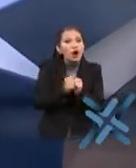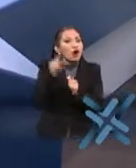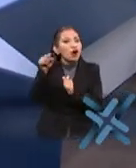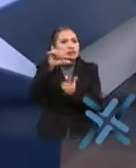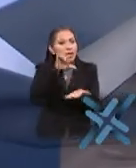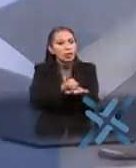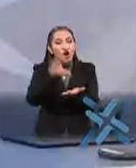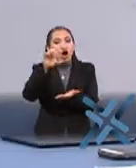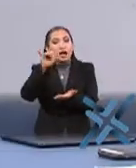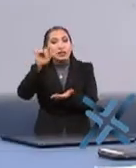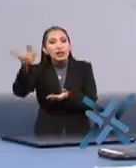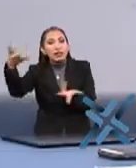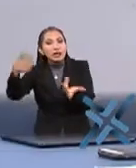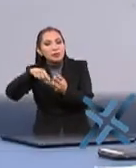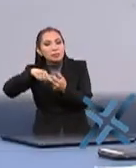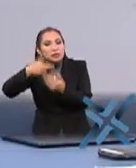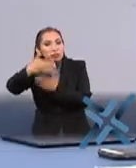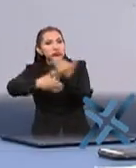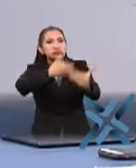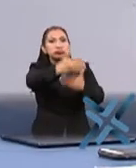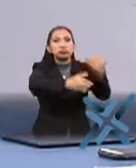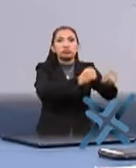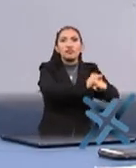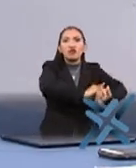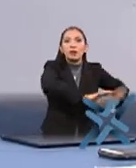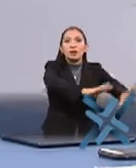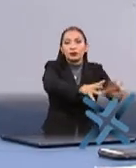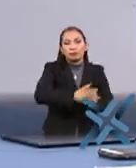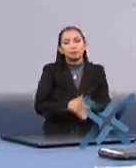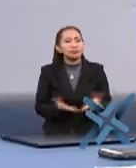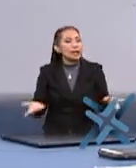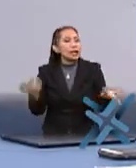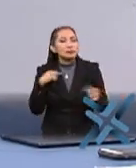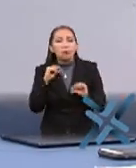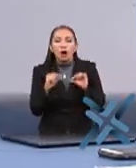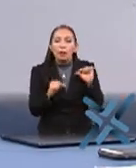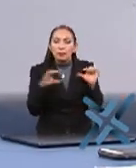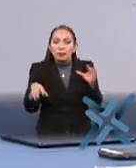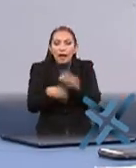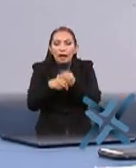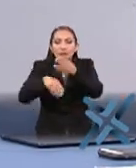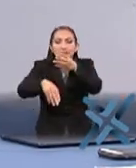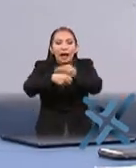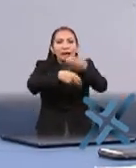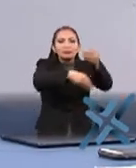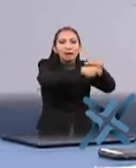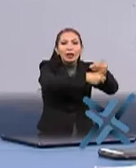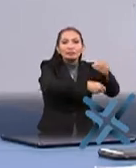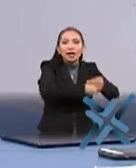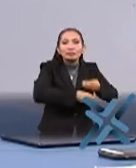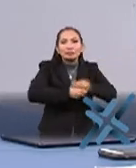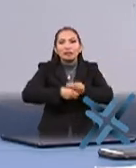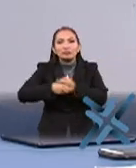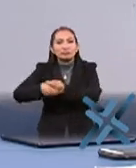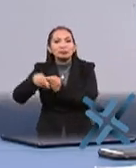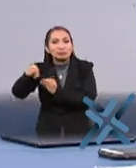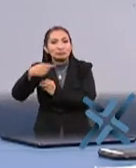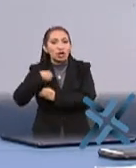un centro CONACYT que se generó toda esta información, ¿no? Entonces, finalmente se ha ido sumando, y creo que hemos hecho pues las